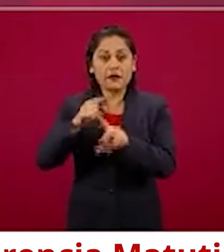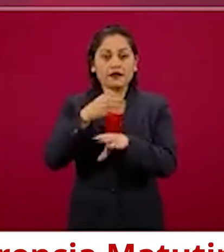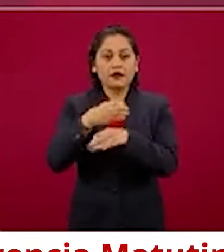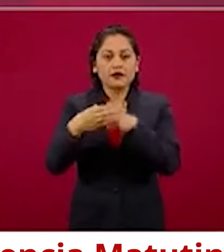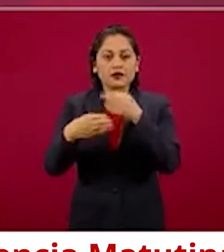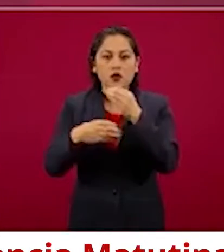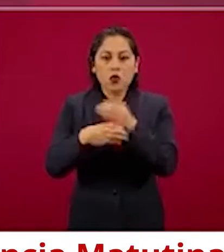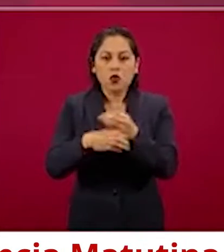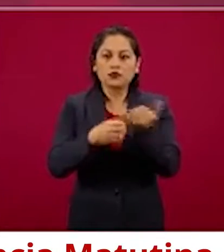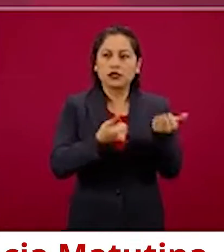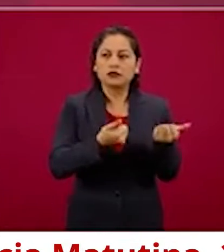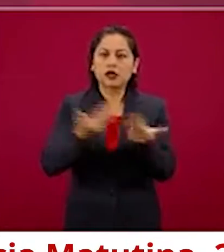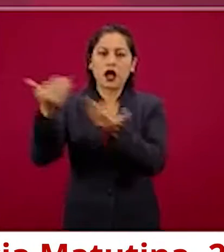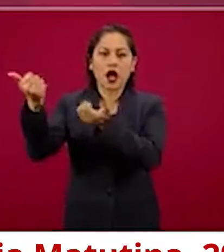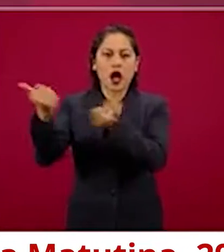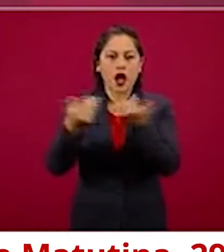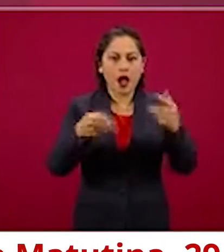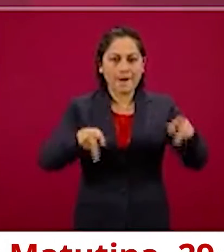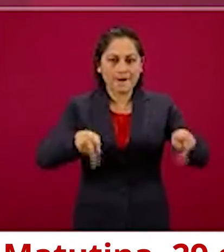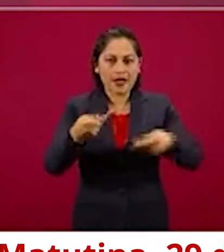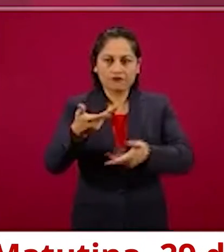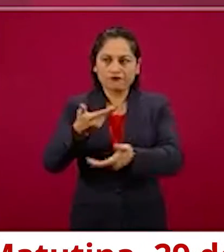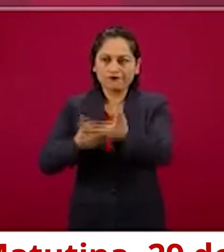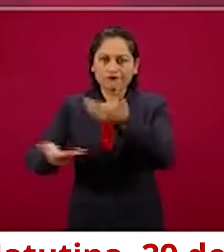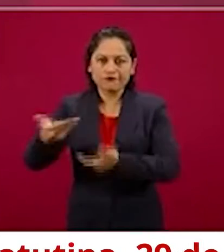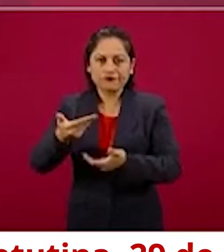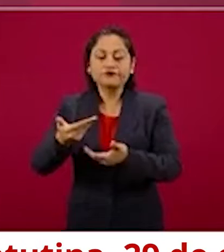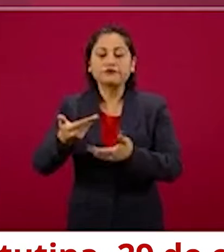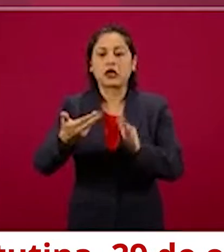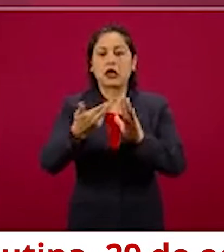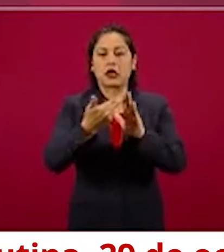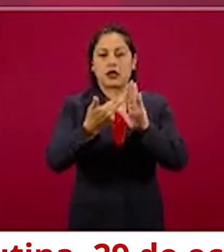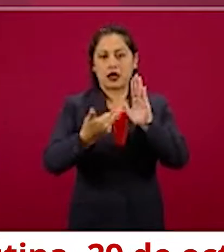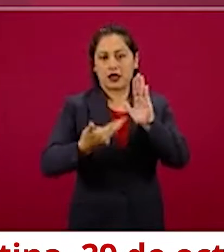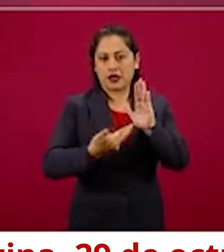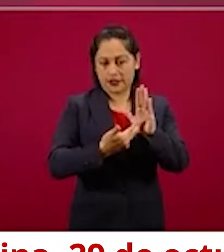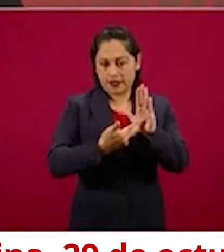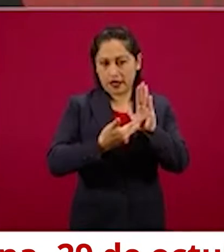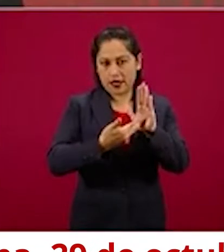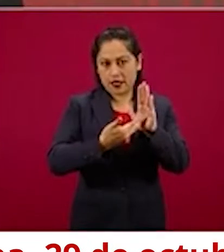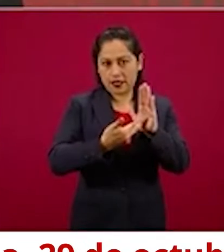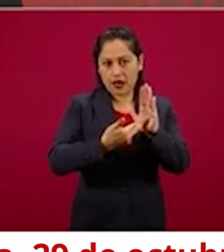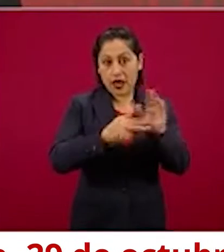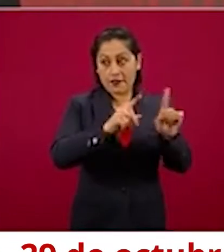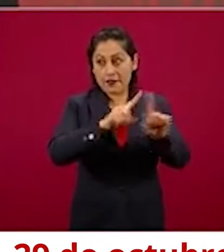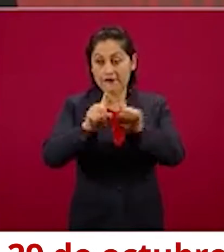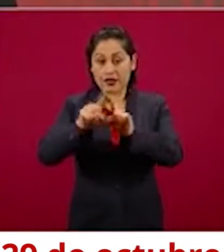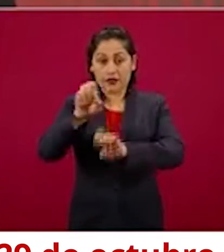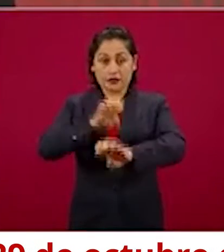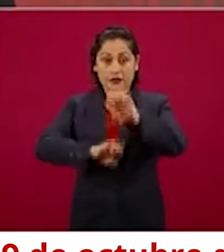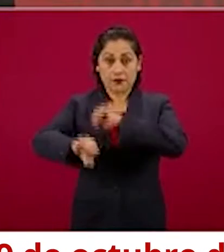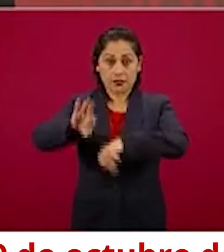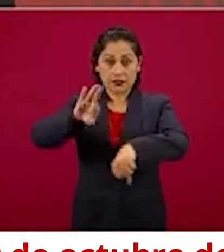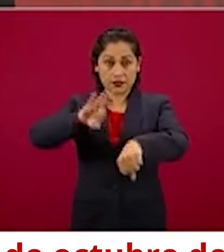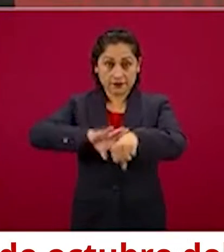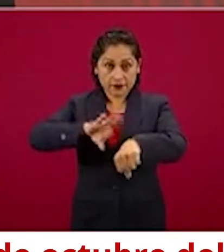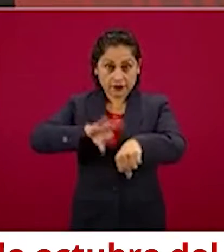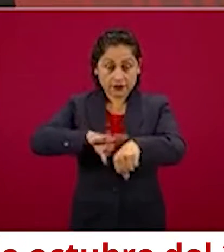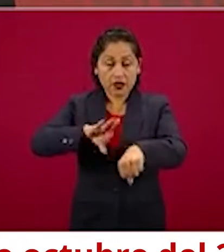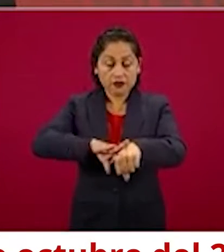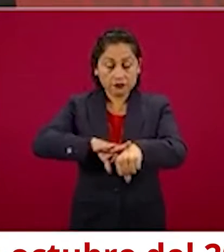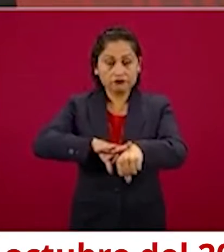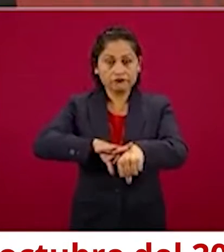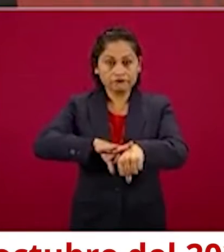las normas entre las farmacéuticas, tomando